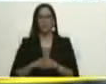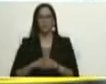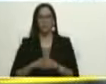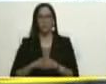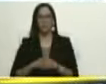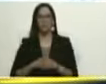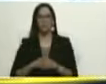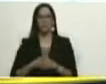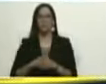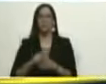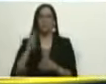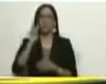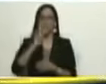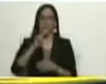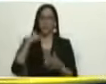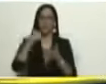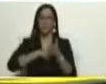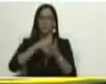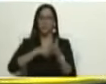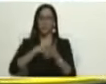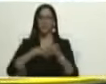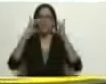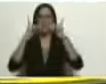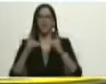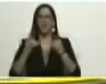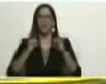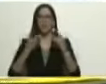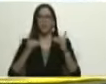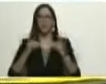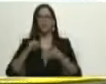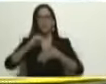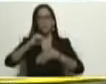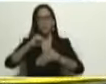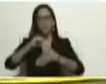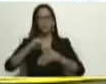de 2 grandes batallas decisivas en la independencia suramericana.